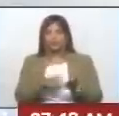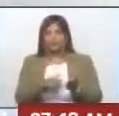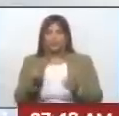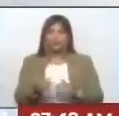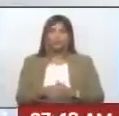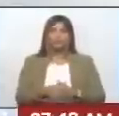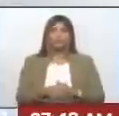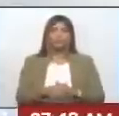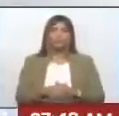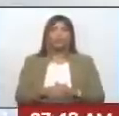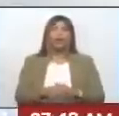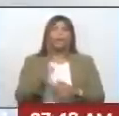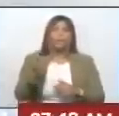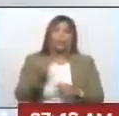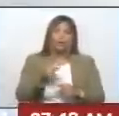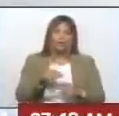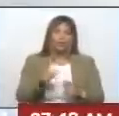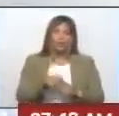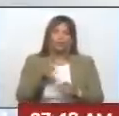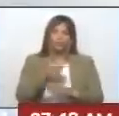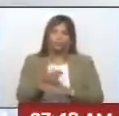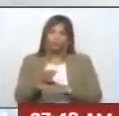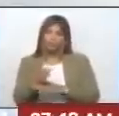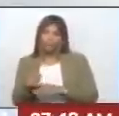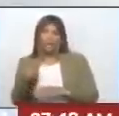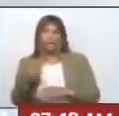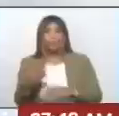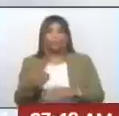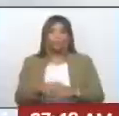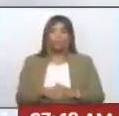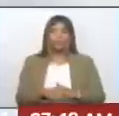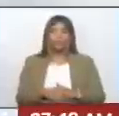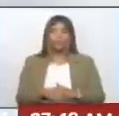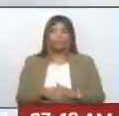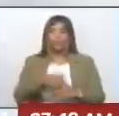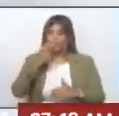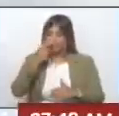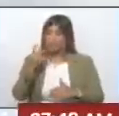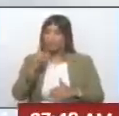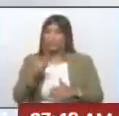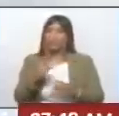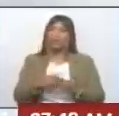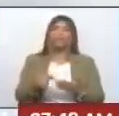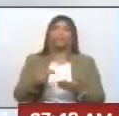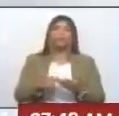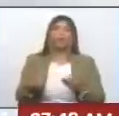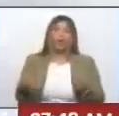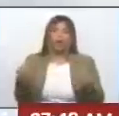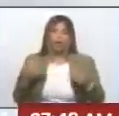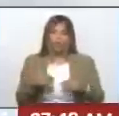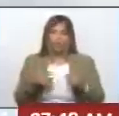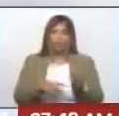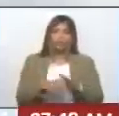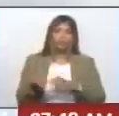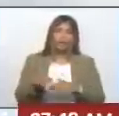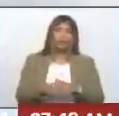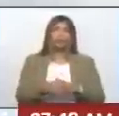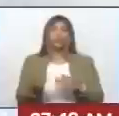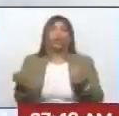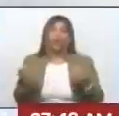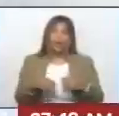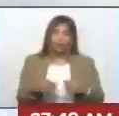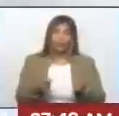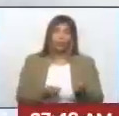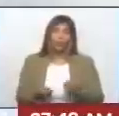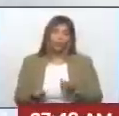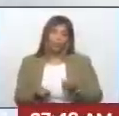tomar, viene de un recorrido muy importante, donde también se han firmado acuerdos de desarrollo, acuerdos